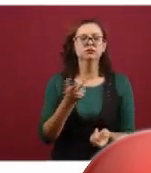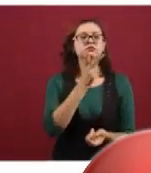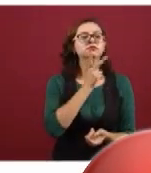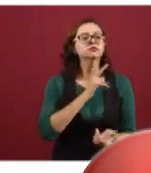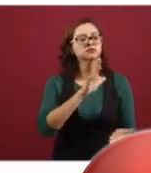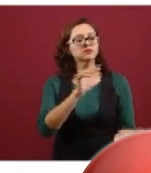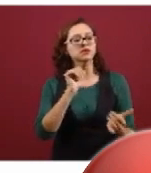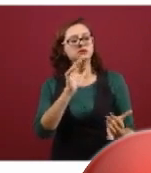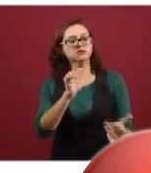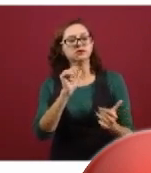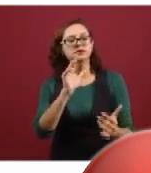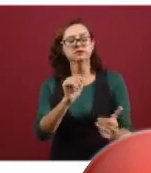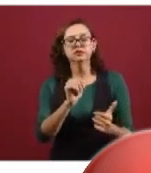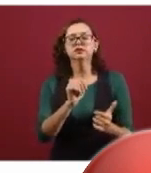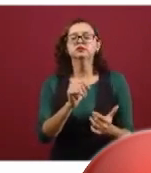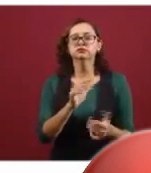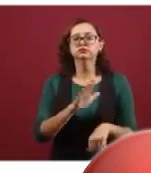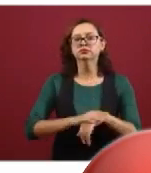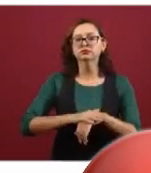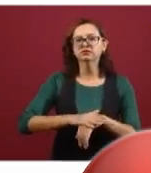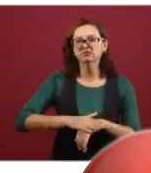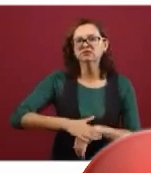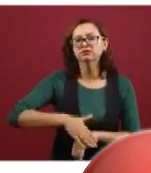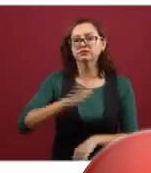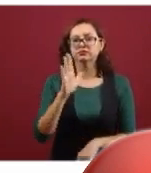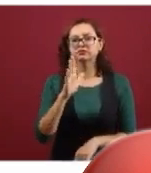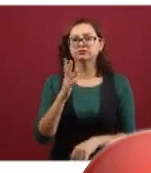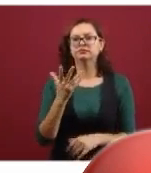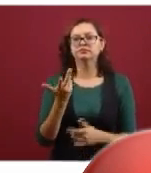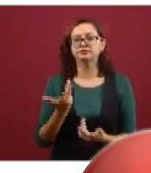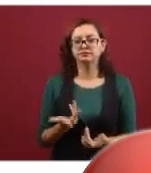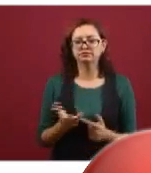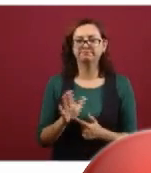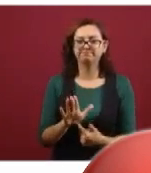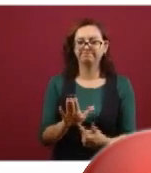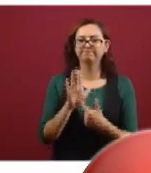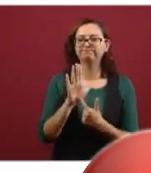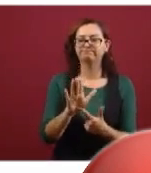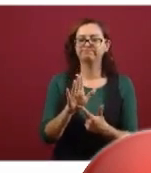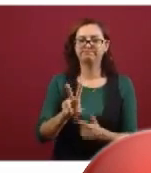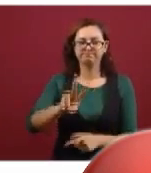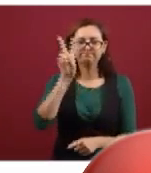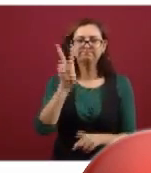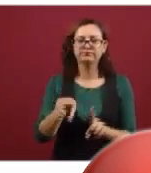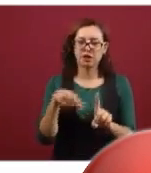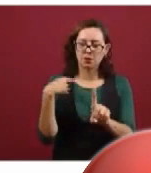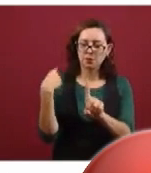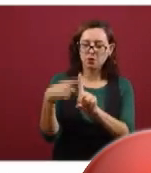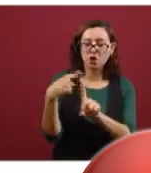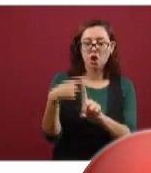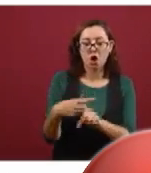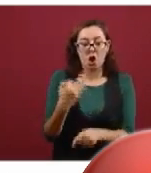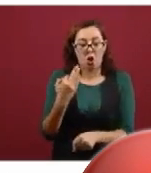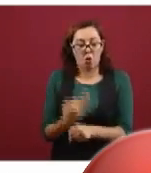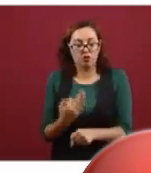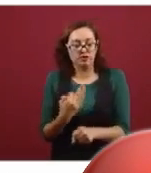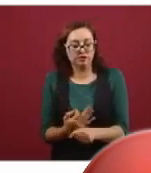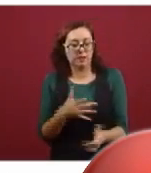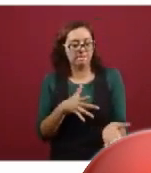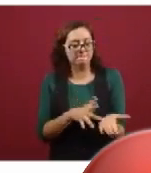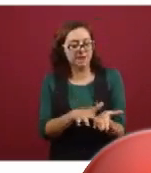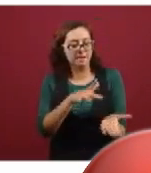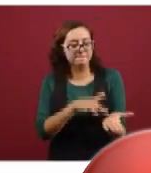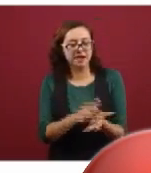petroleros. Esta proyección demuestra el efecto positivo que tendrán los apoyos recibidos en el periodo